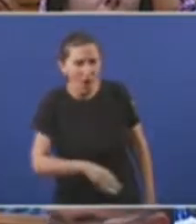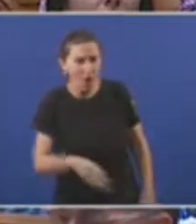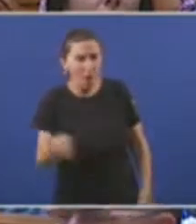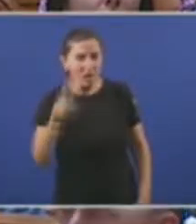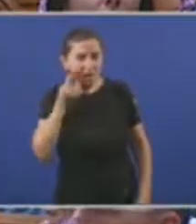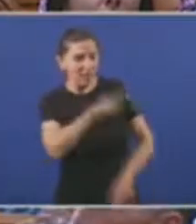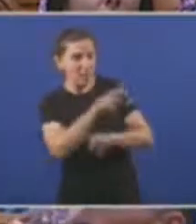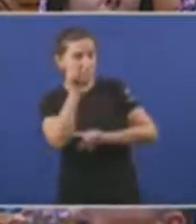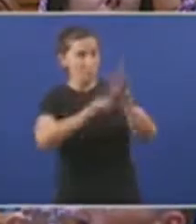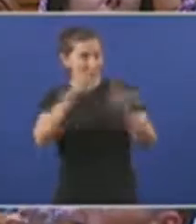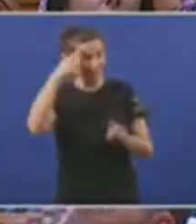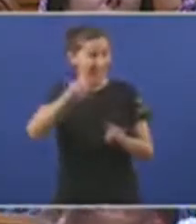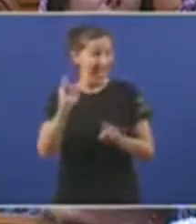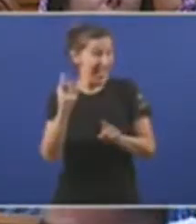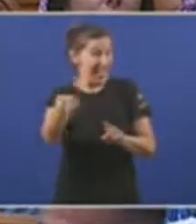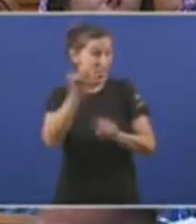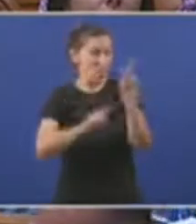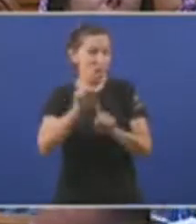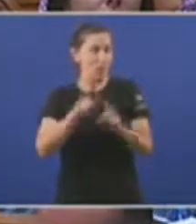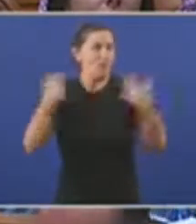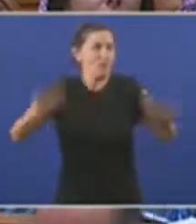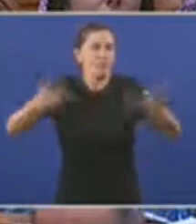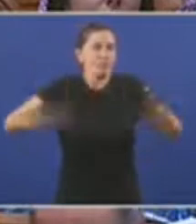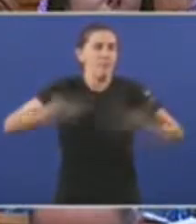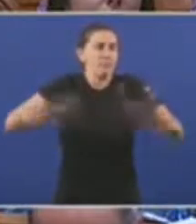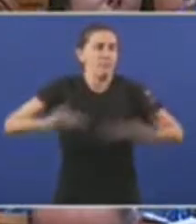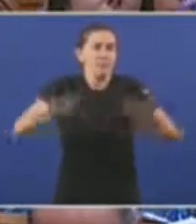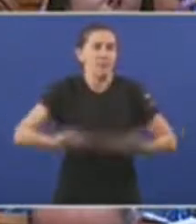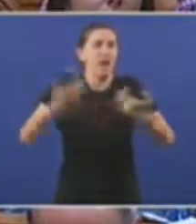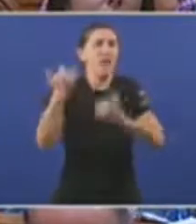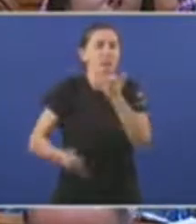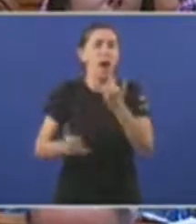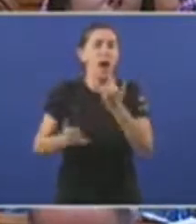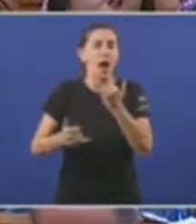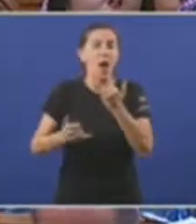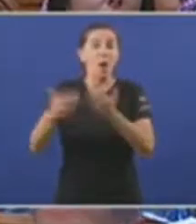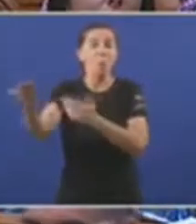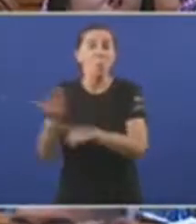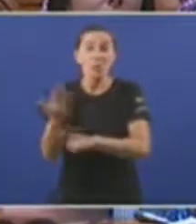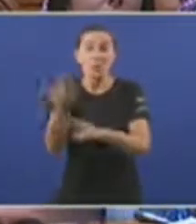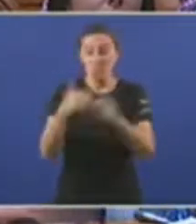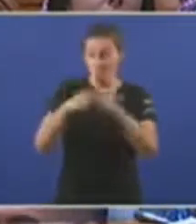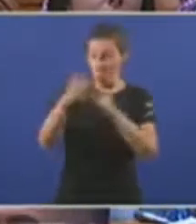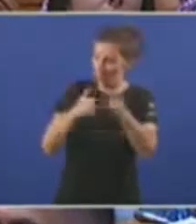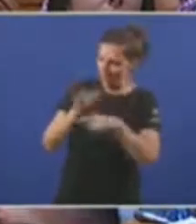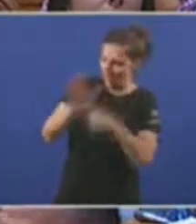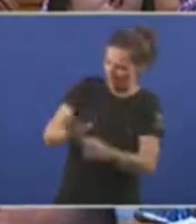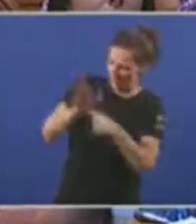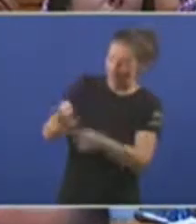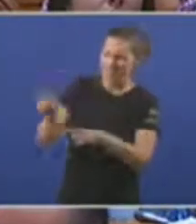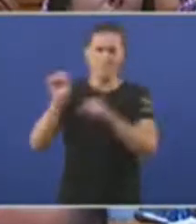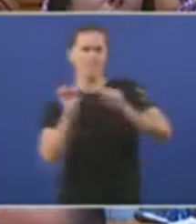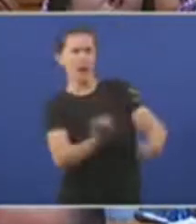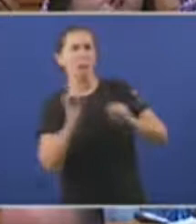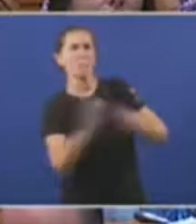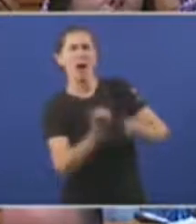problema que tiñamos e que a súa gran aportación foi vetar todas e cada unha das propostas do Bloque Nacionalista Galego para